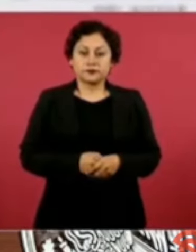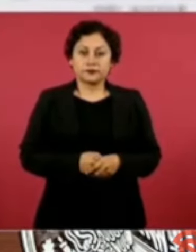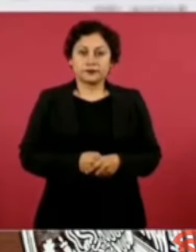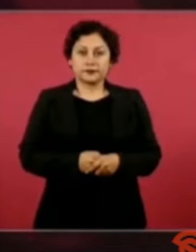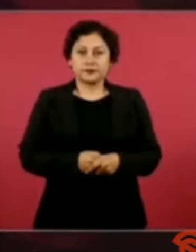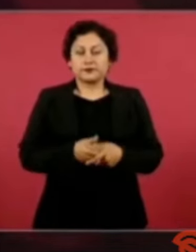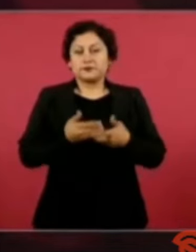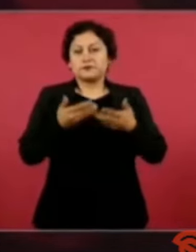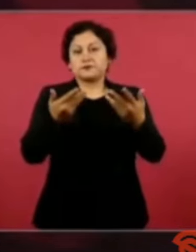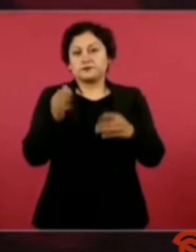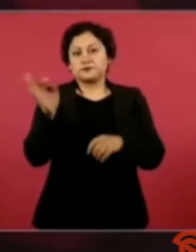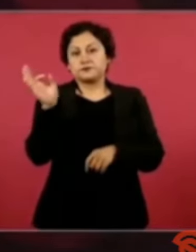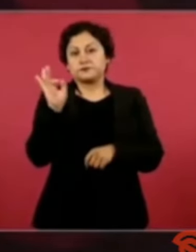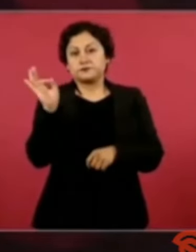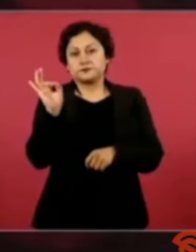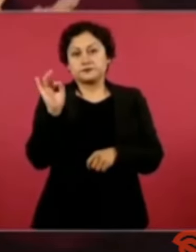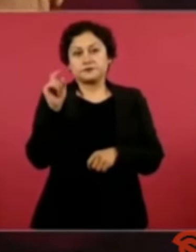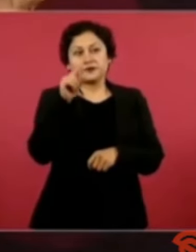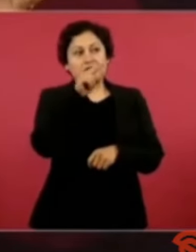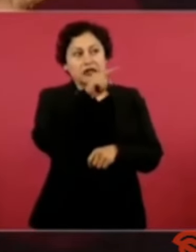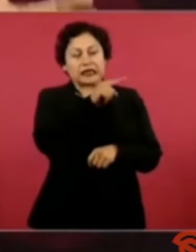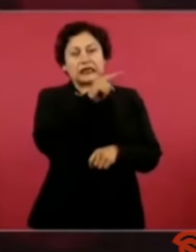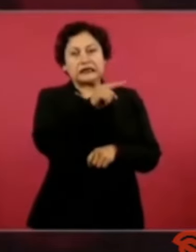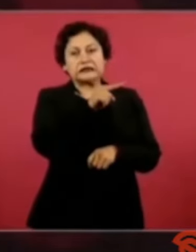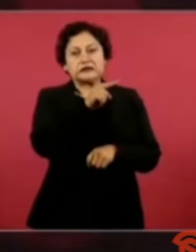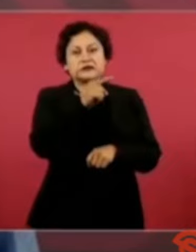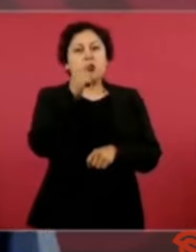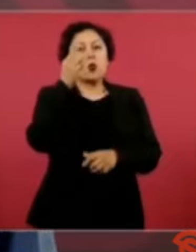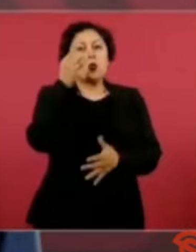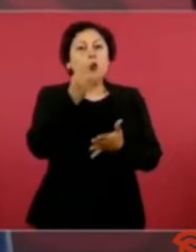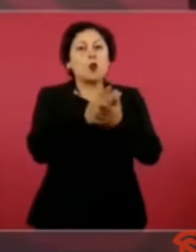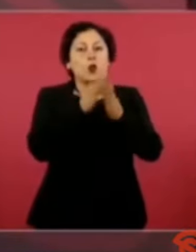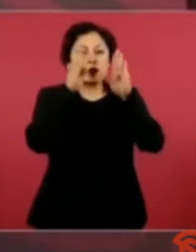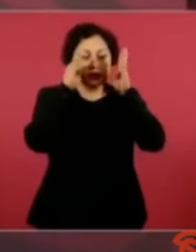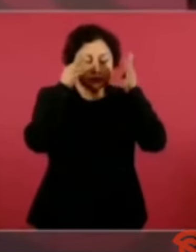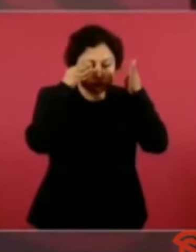Benito Juárez, sí. Sí.